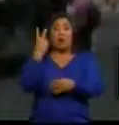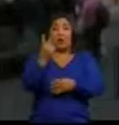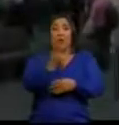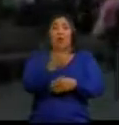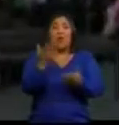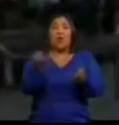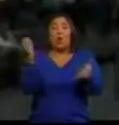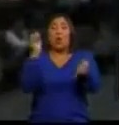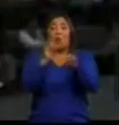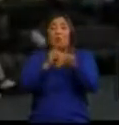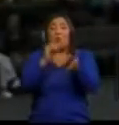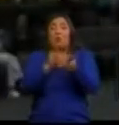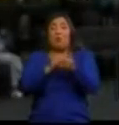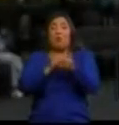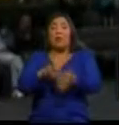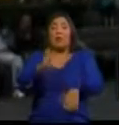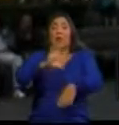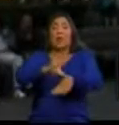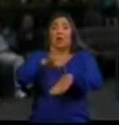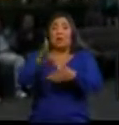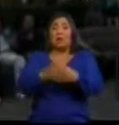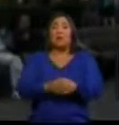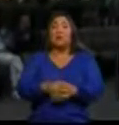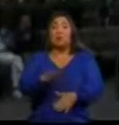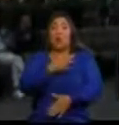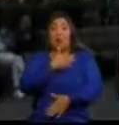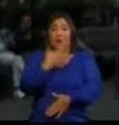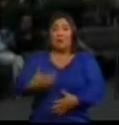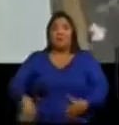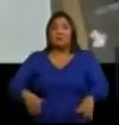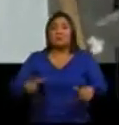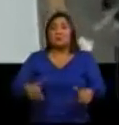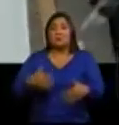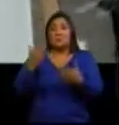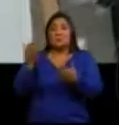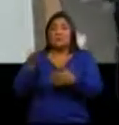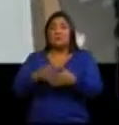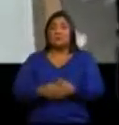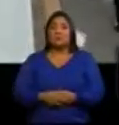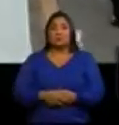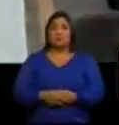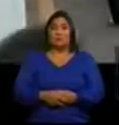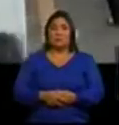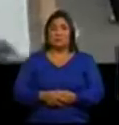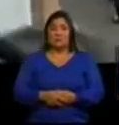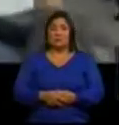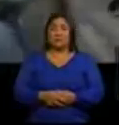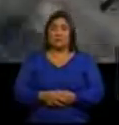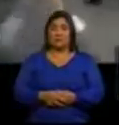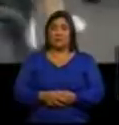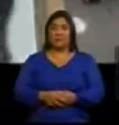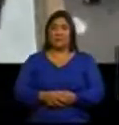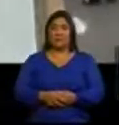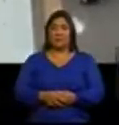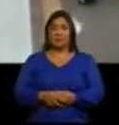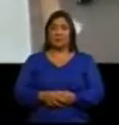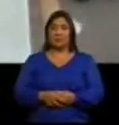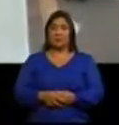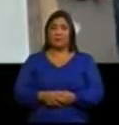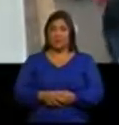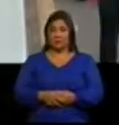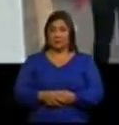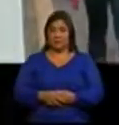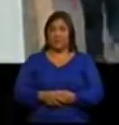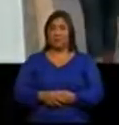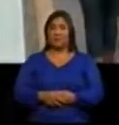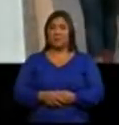están puestas en Carondelet, con el presidente de la República, Lenín Moreno. José Ignacio Arévalo, Noticiero 1.